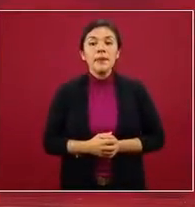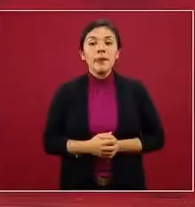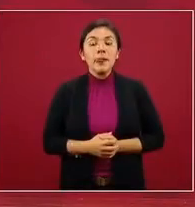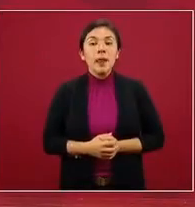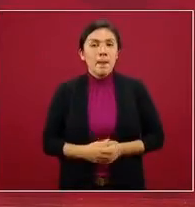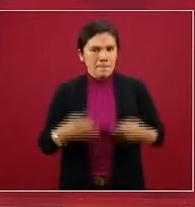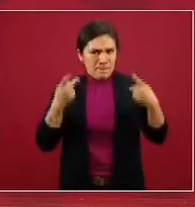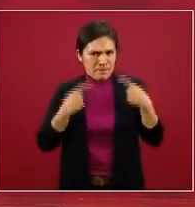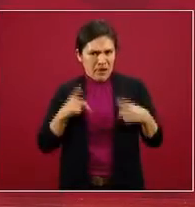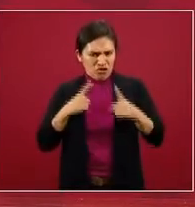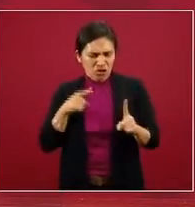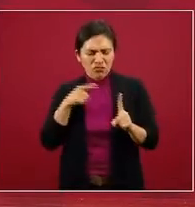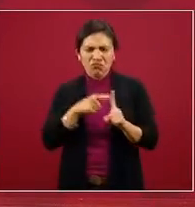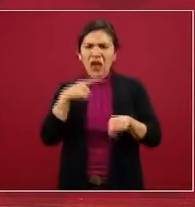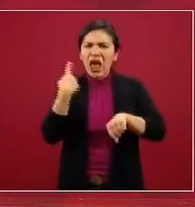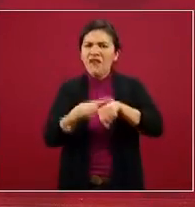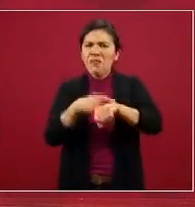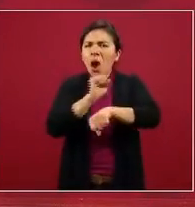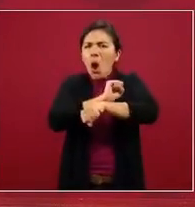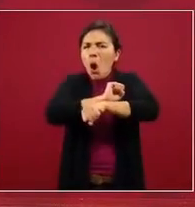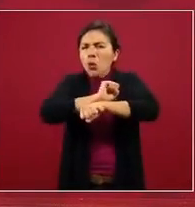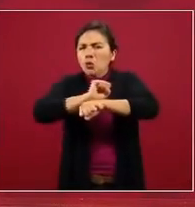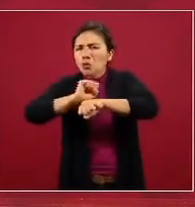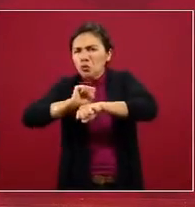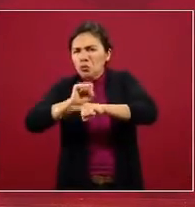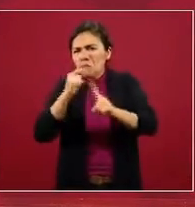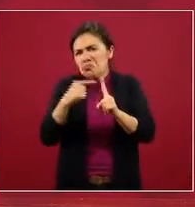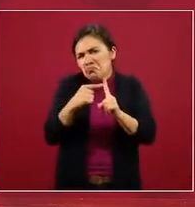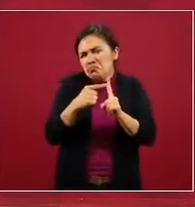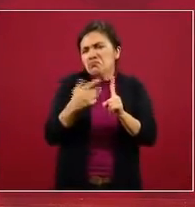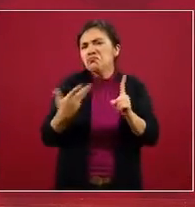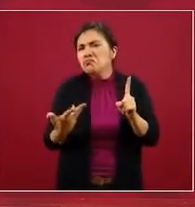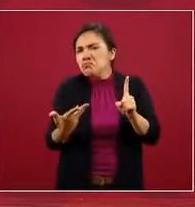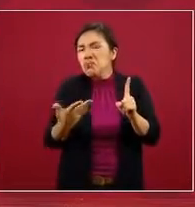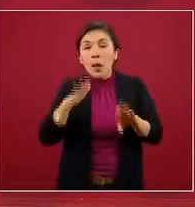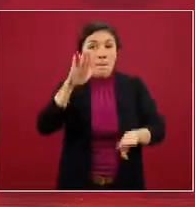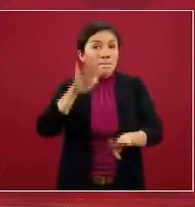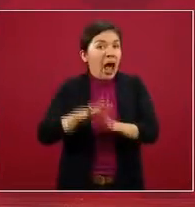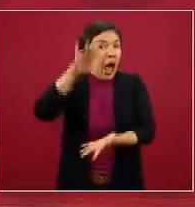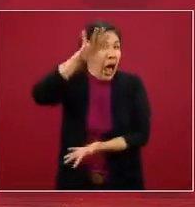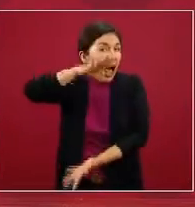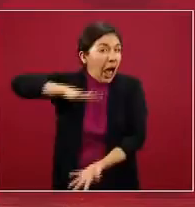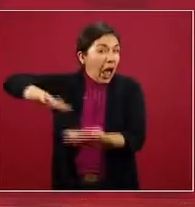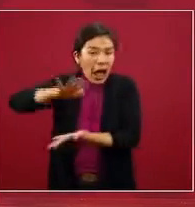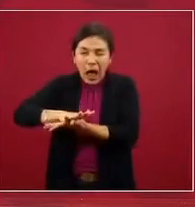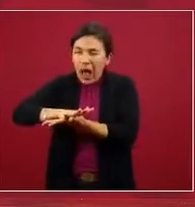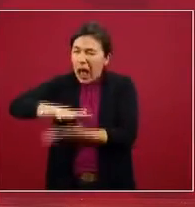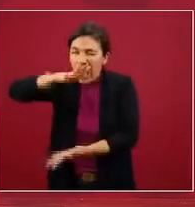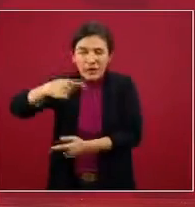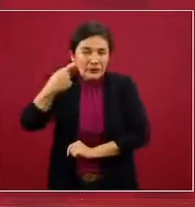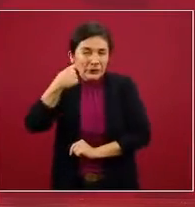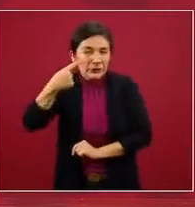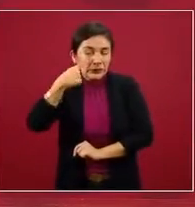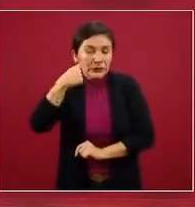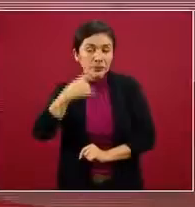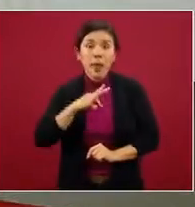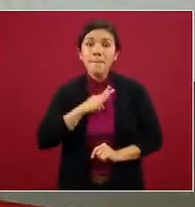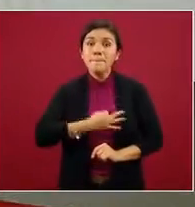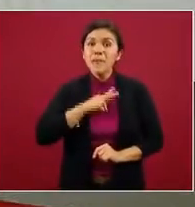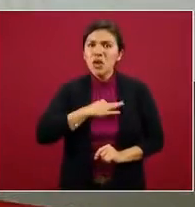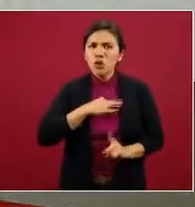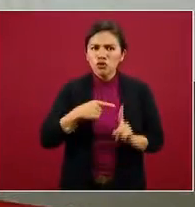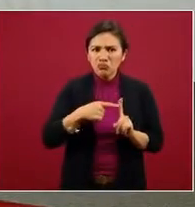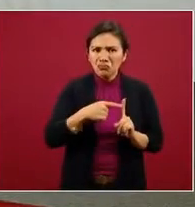En una persona que tiene enfermedad leve, en general es en la enorme mayoría, el virus